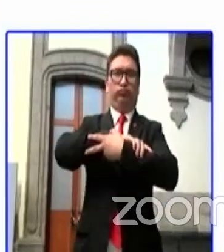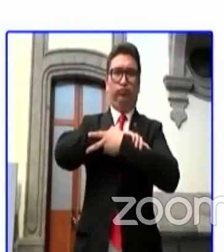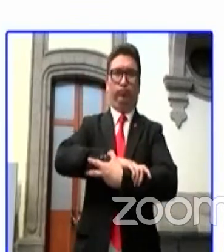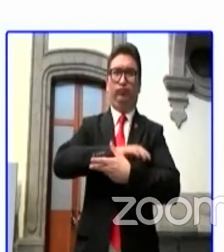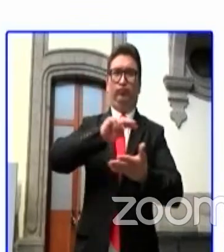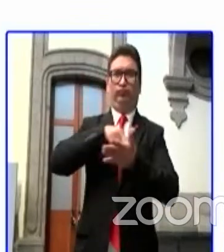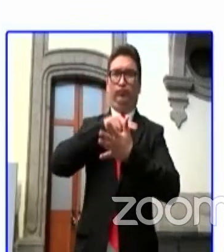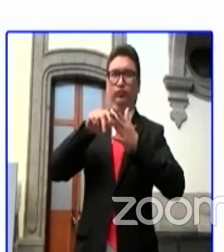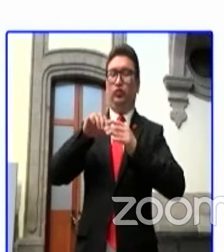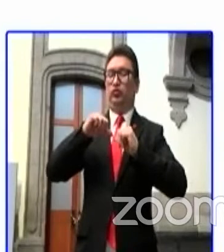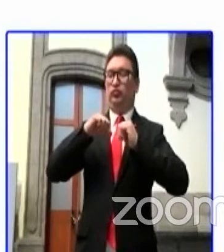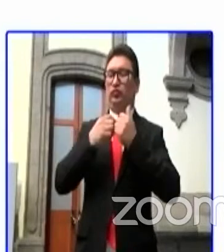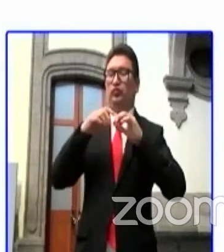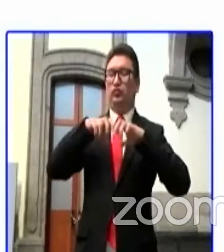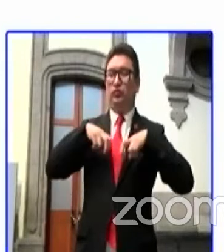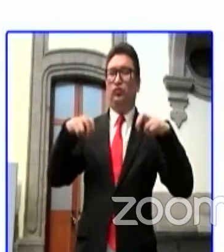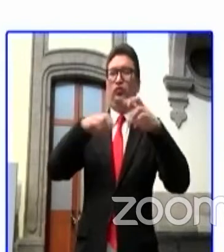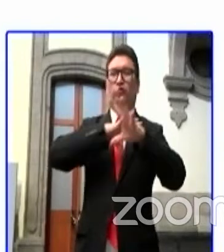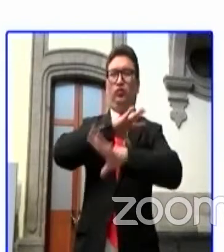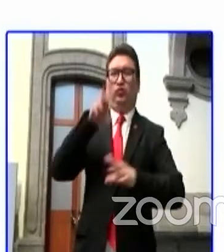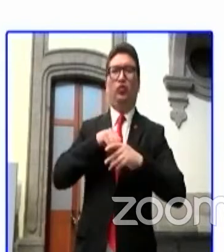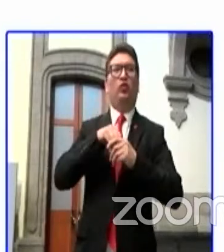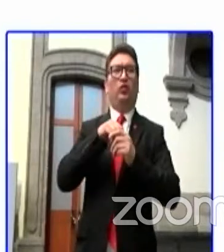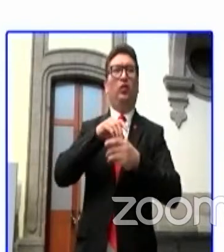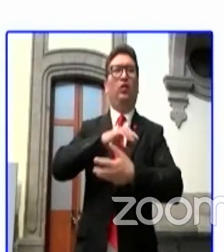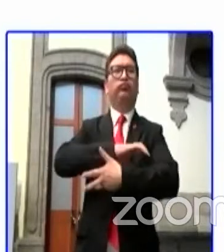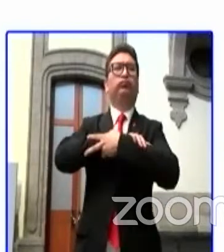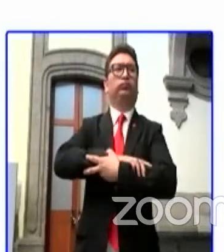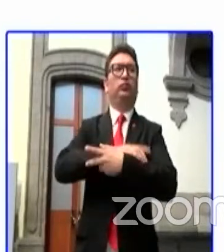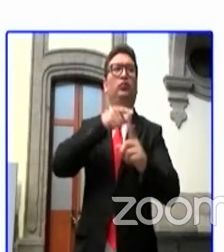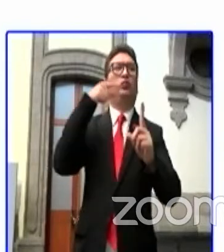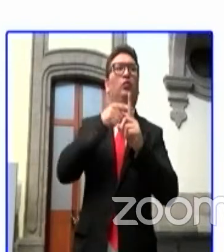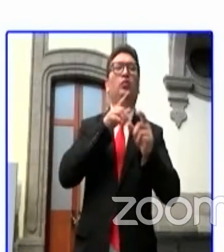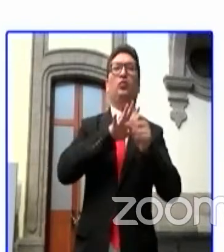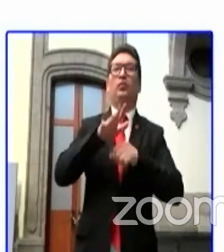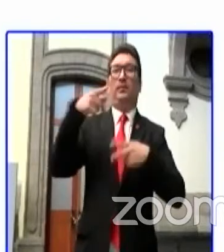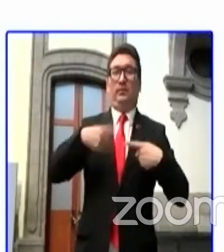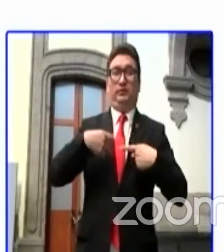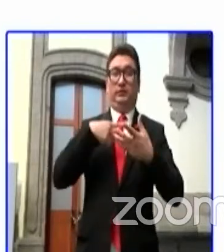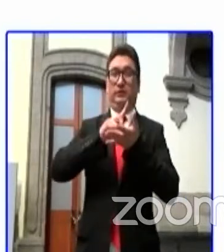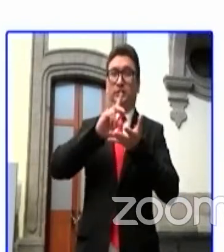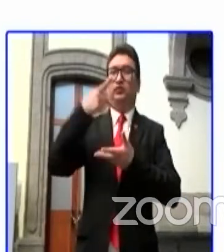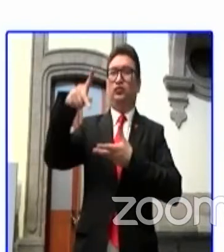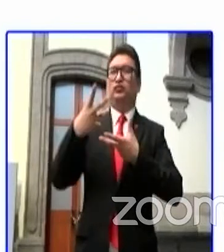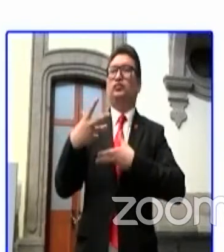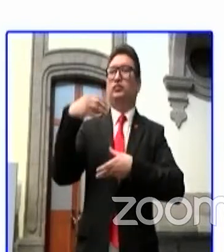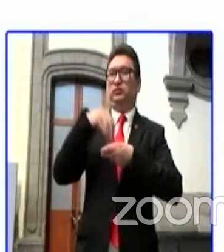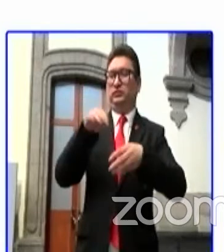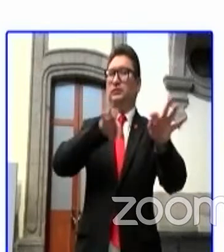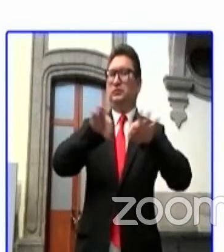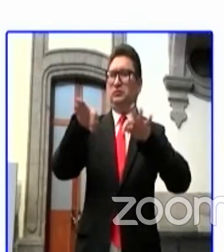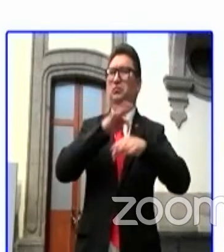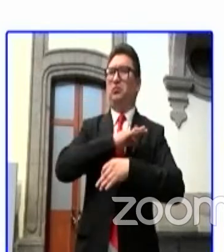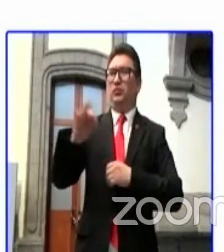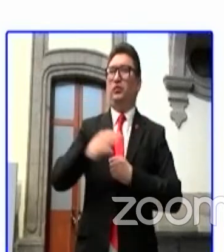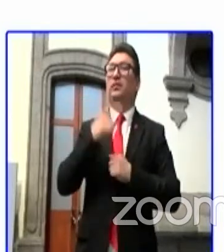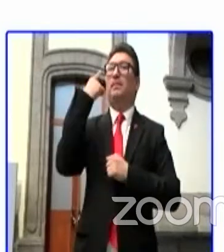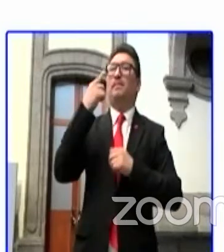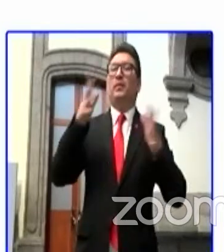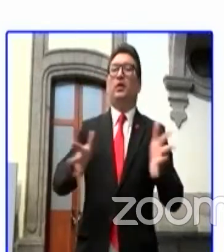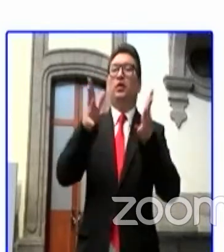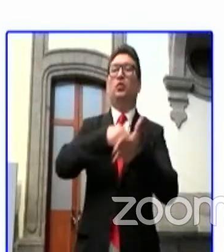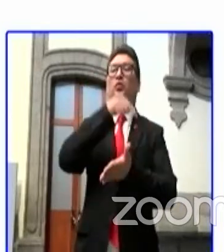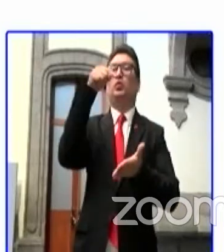todos los presentes es por la inclusión laboral de las personas con discapacidad para promover espacios de